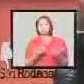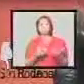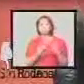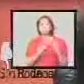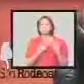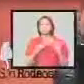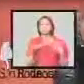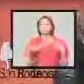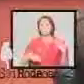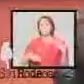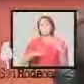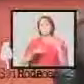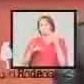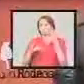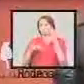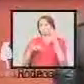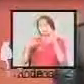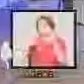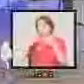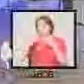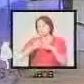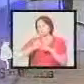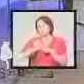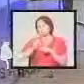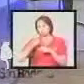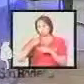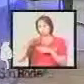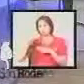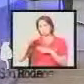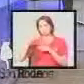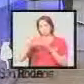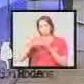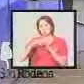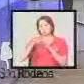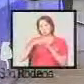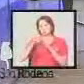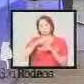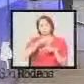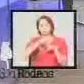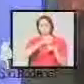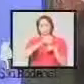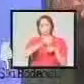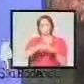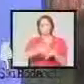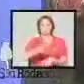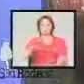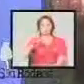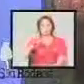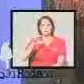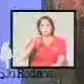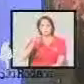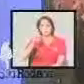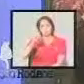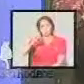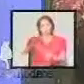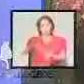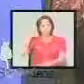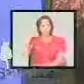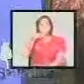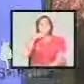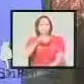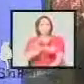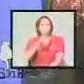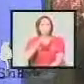etcétera, ¿verdad? Como capital de trabajo. 6 mil millones colocados en año y medio. Y se capacitaron más o menos a 550 mujeres. Así es, y eso